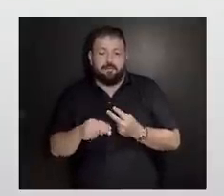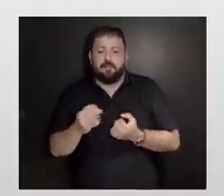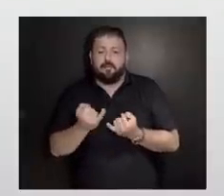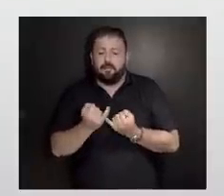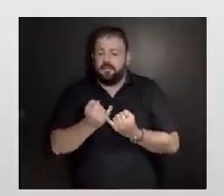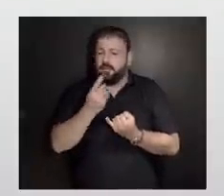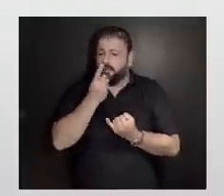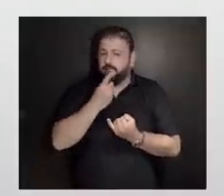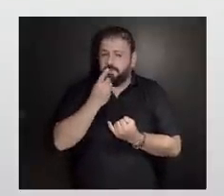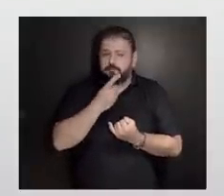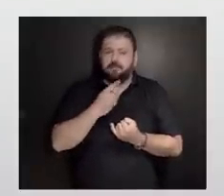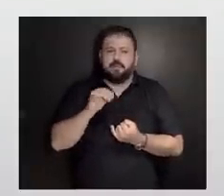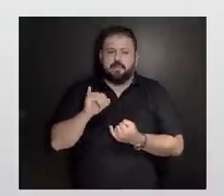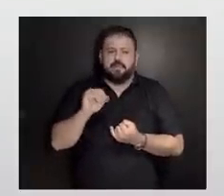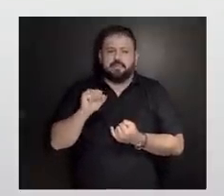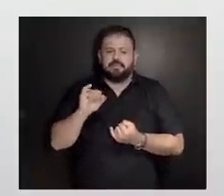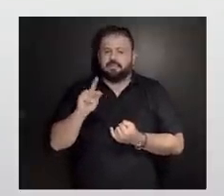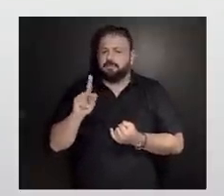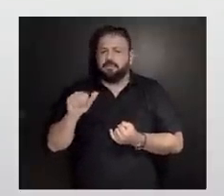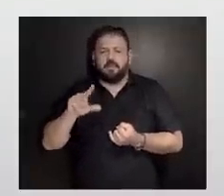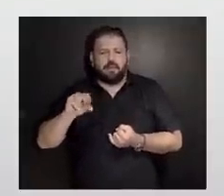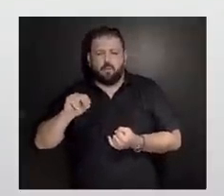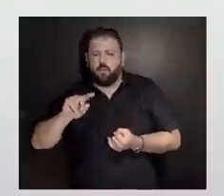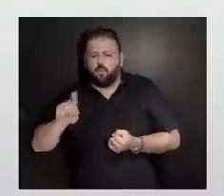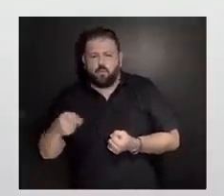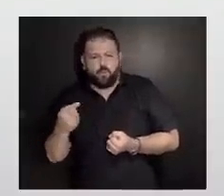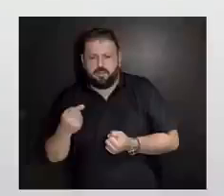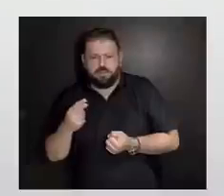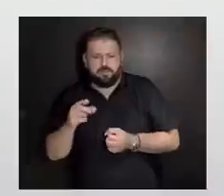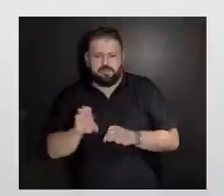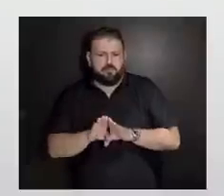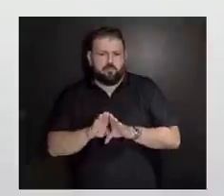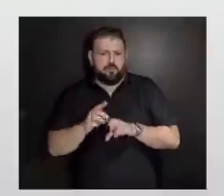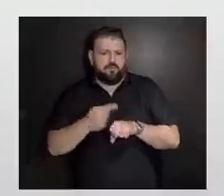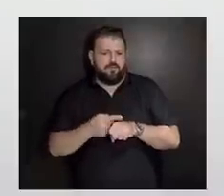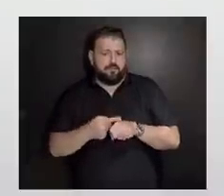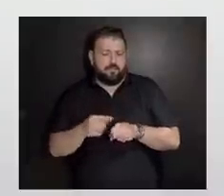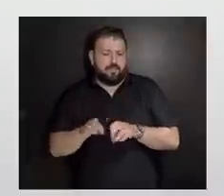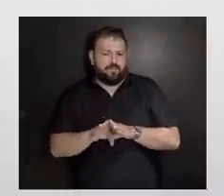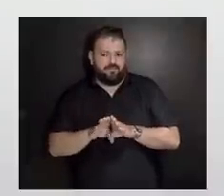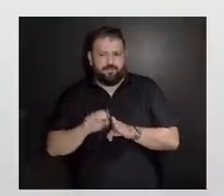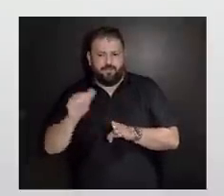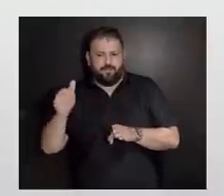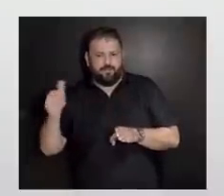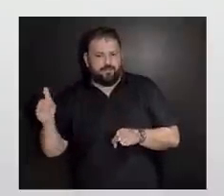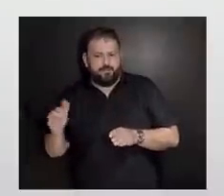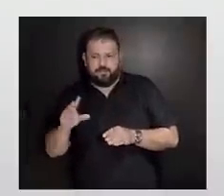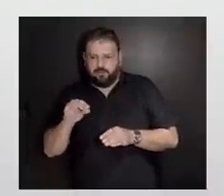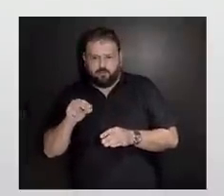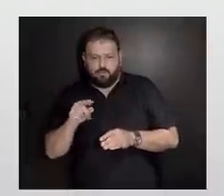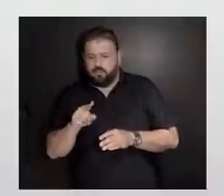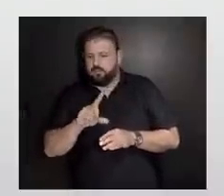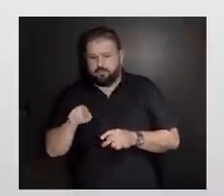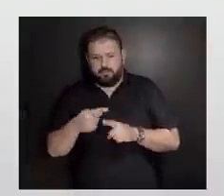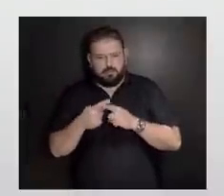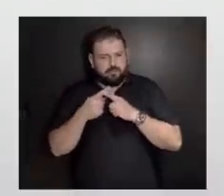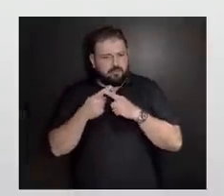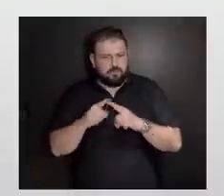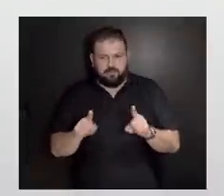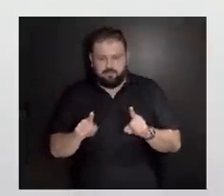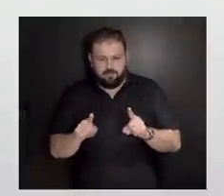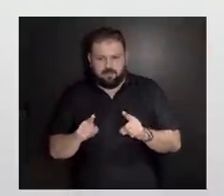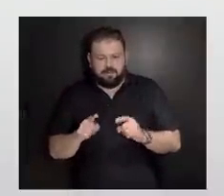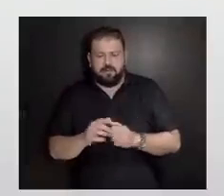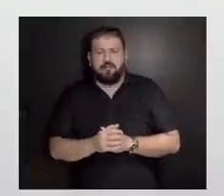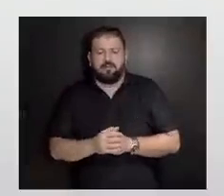diabetes insípida, no es una enfermedad metabólica como tal, como las que les hemos estado platicando Fer y yo en